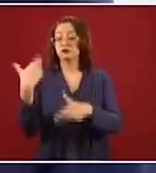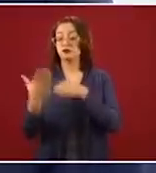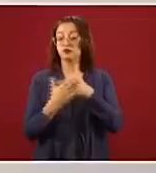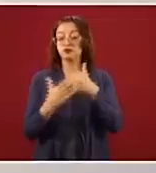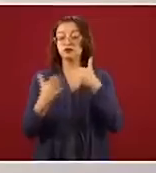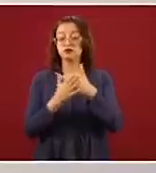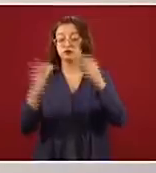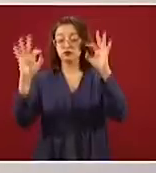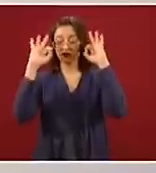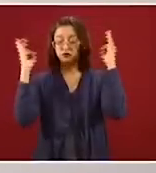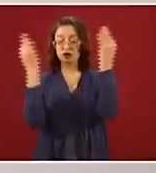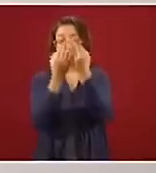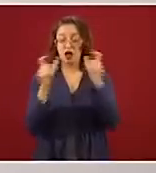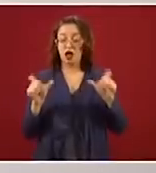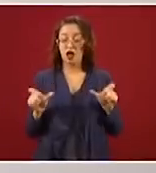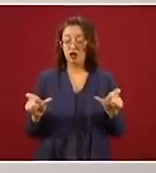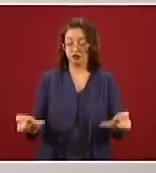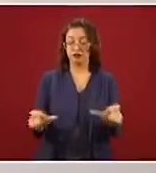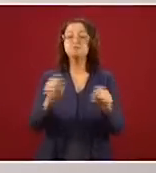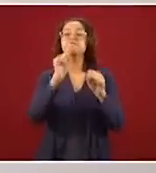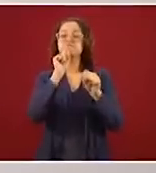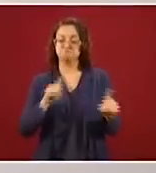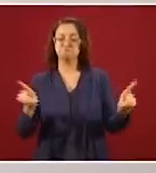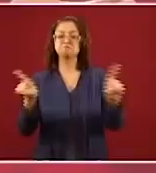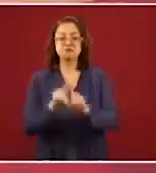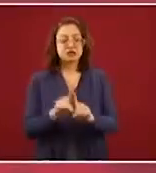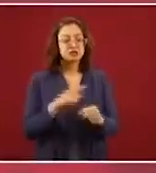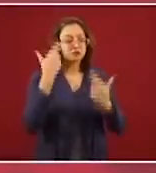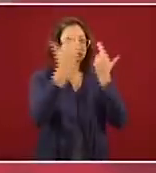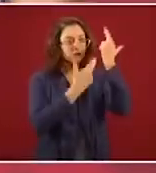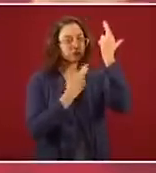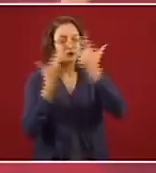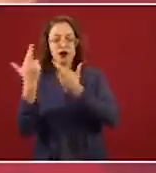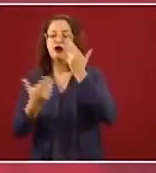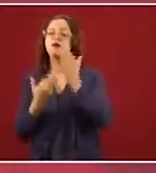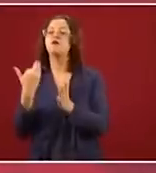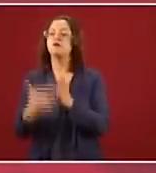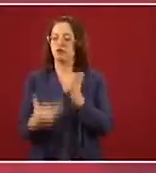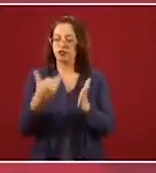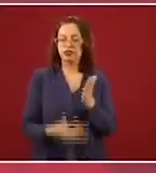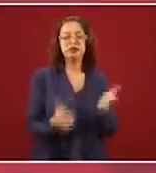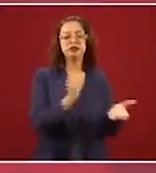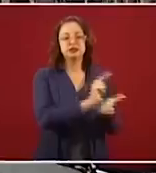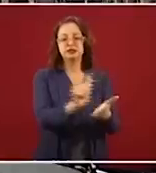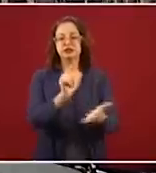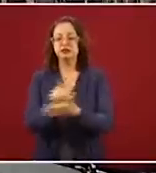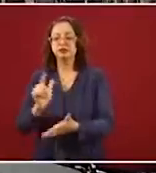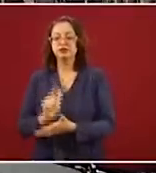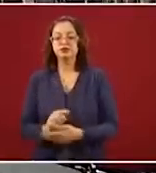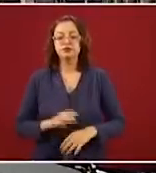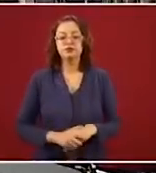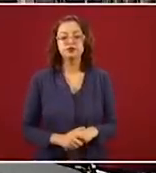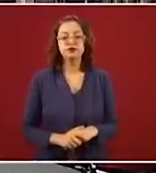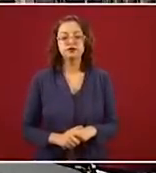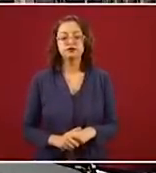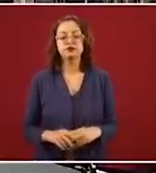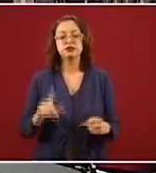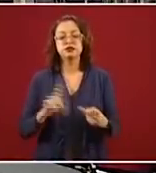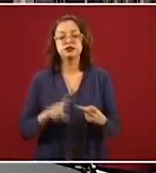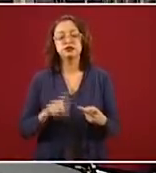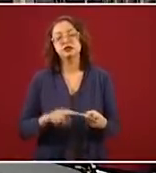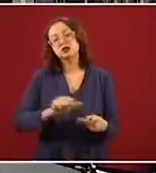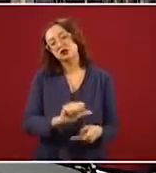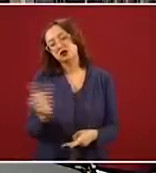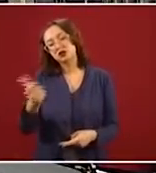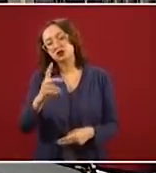y haciendo una limpia general. Todavía no terminamos, pues, pero ahí vamos a avanzar. Oye, otra pregunta, señor